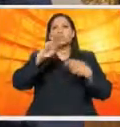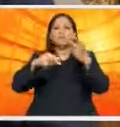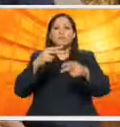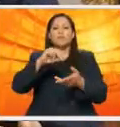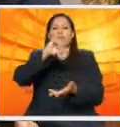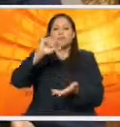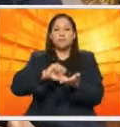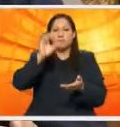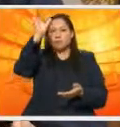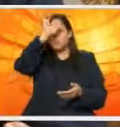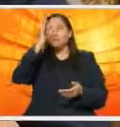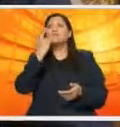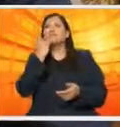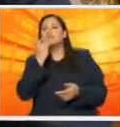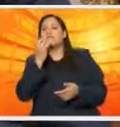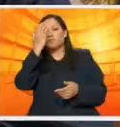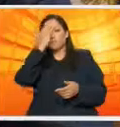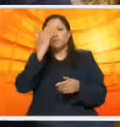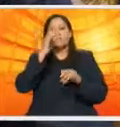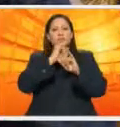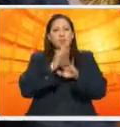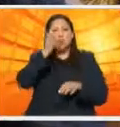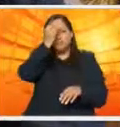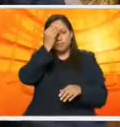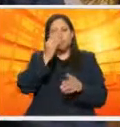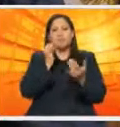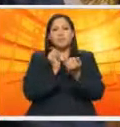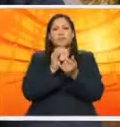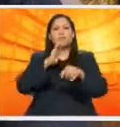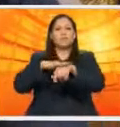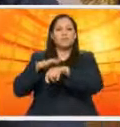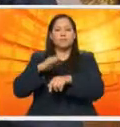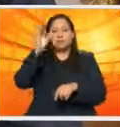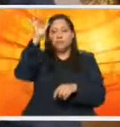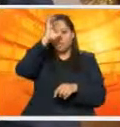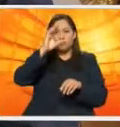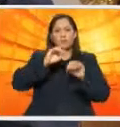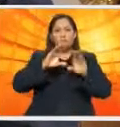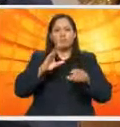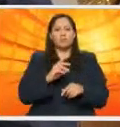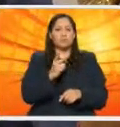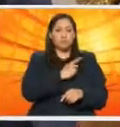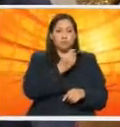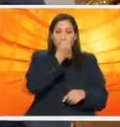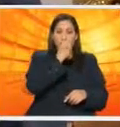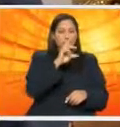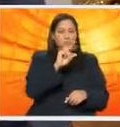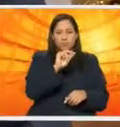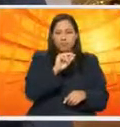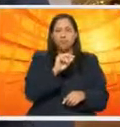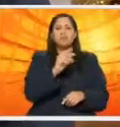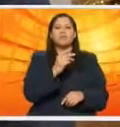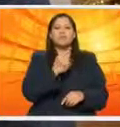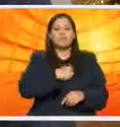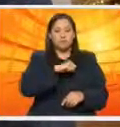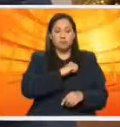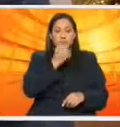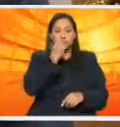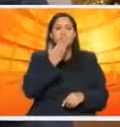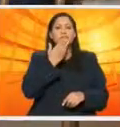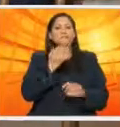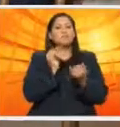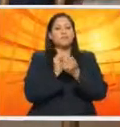los centros culturales, ¿no? Perfecto. Que tengan acceso y la promoción de la cultura principalmente. No solo es la comida, no solo es comer bien, sino como